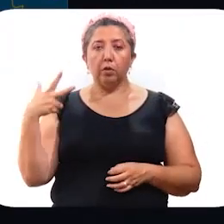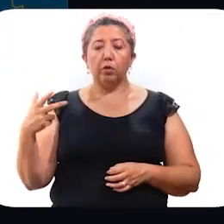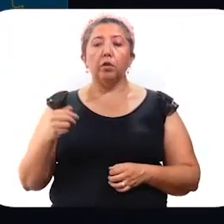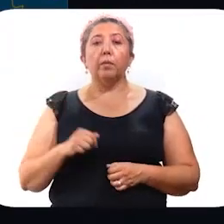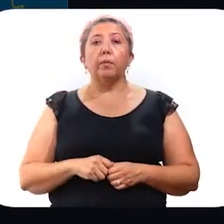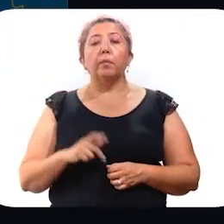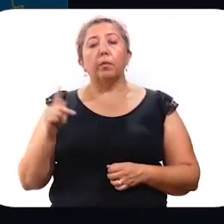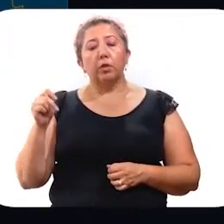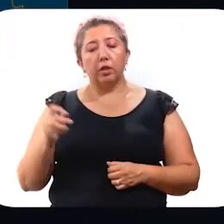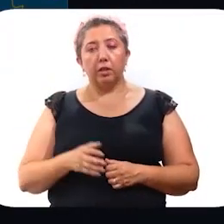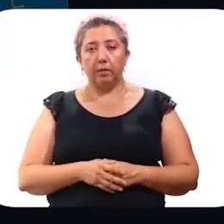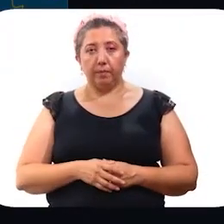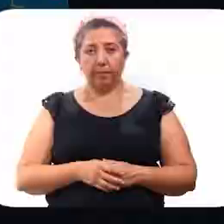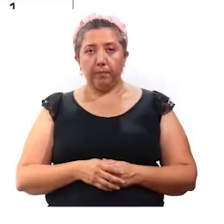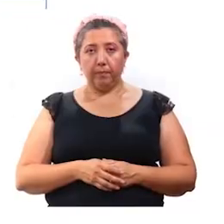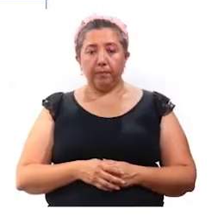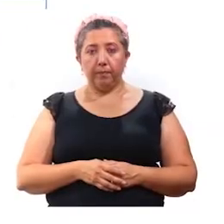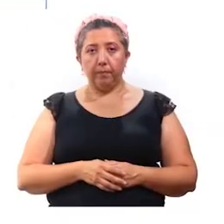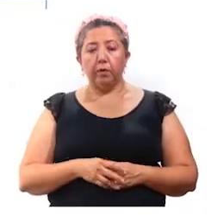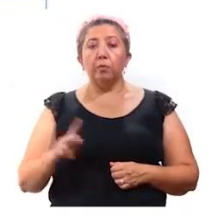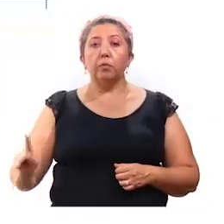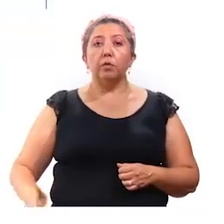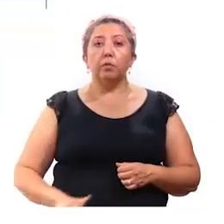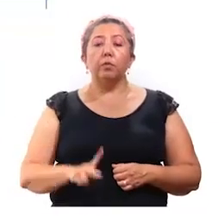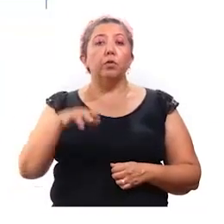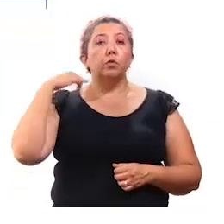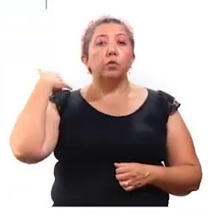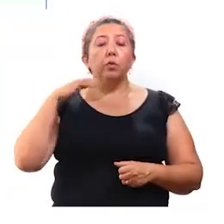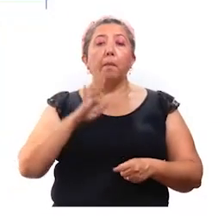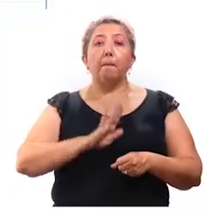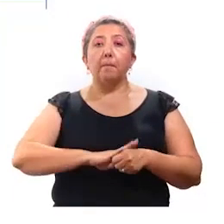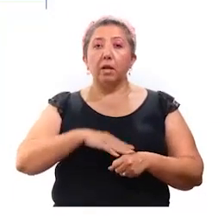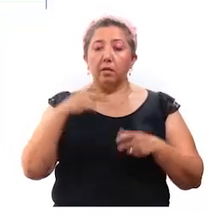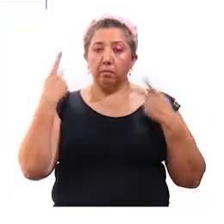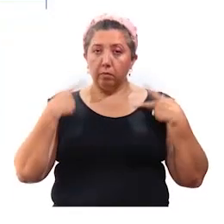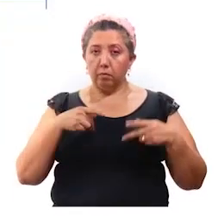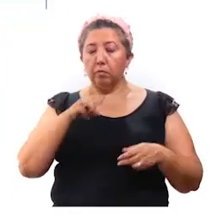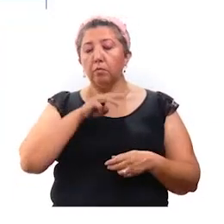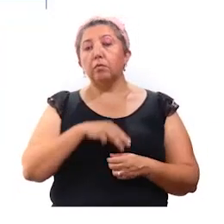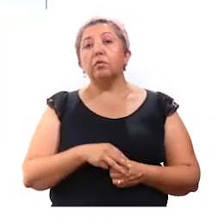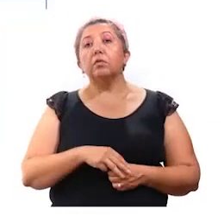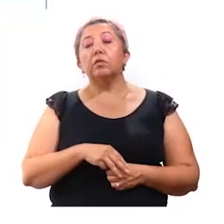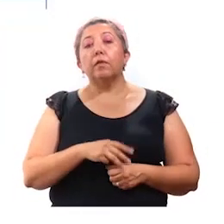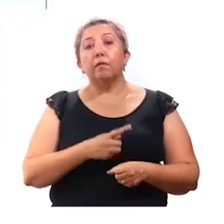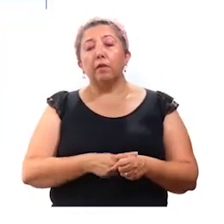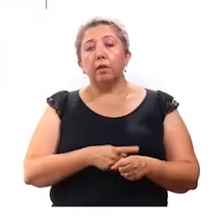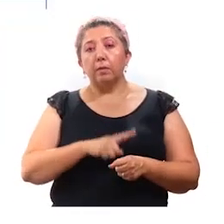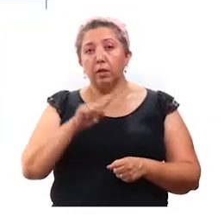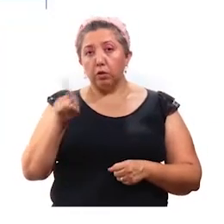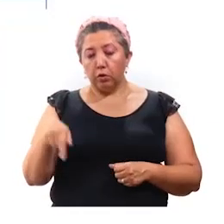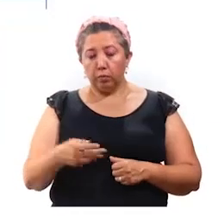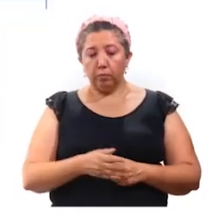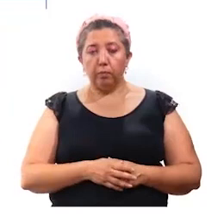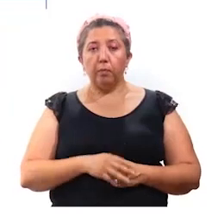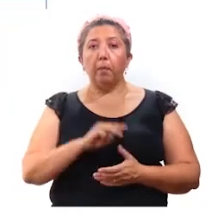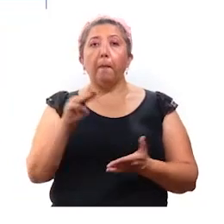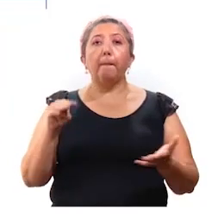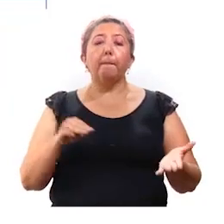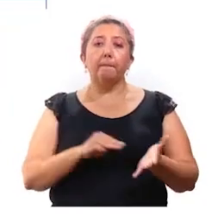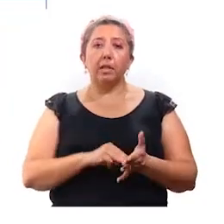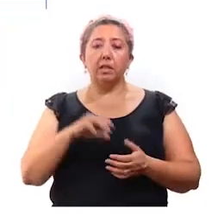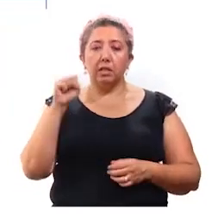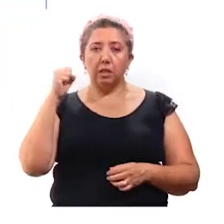16.748 en la zona poniente. Los municipios de Yucatán con mayor número de personas contagiadas son